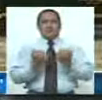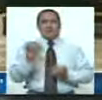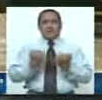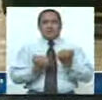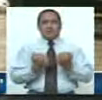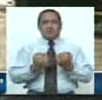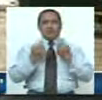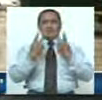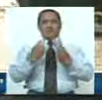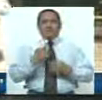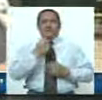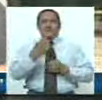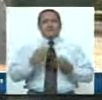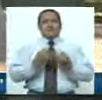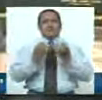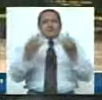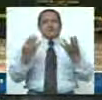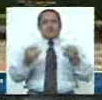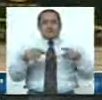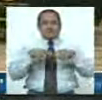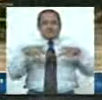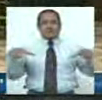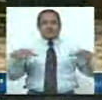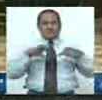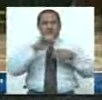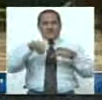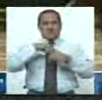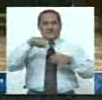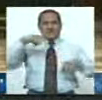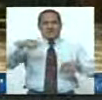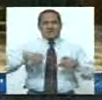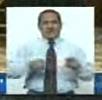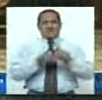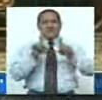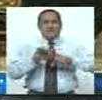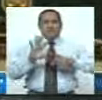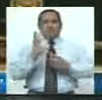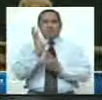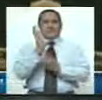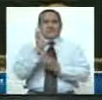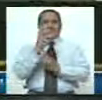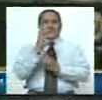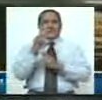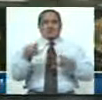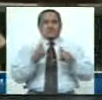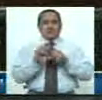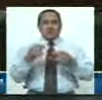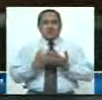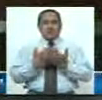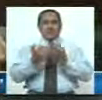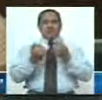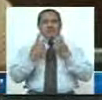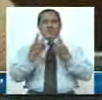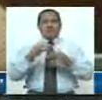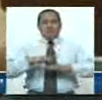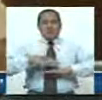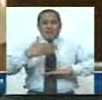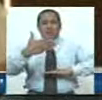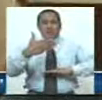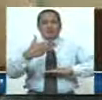automóvil, que serían pues varios cables, entre ellos una antena, también una consola y también una